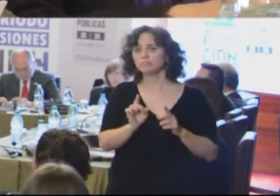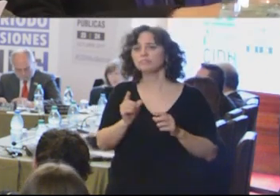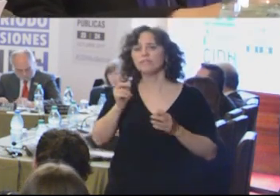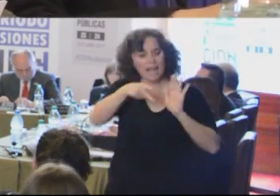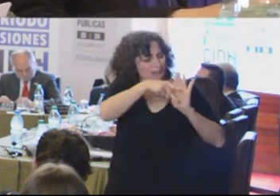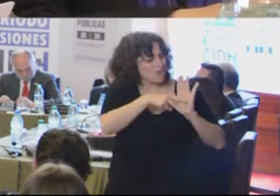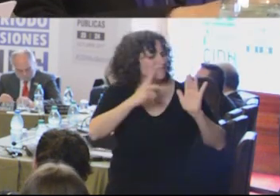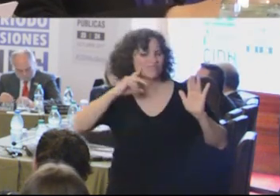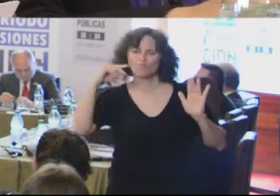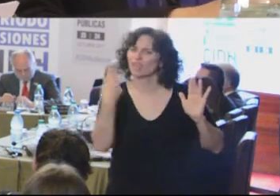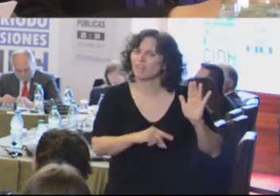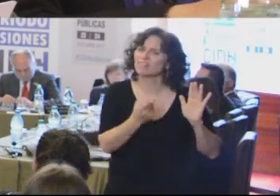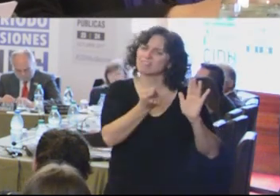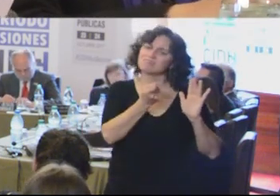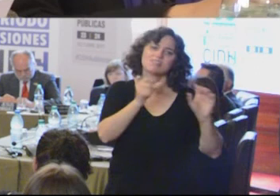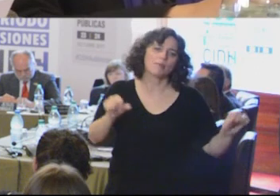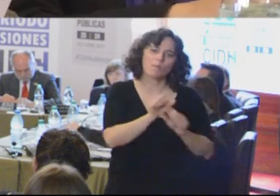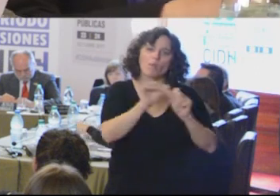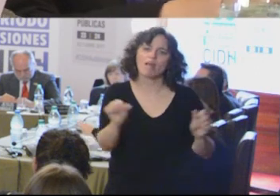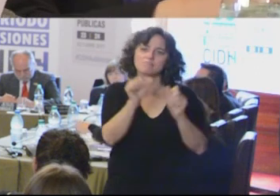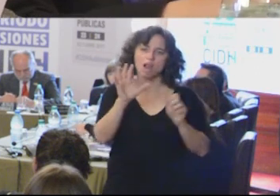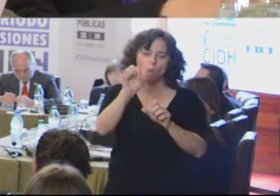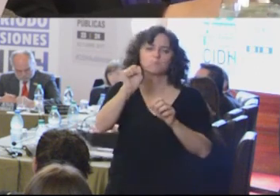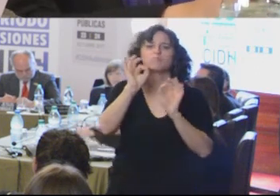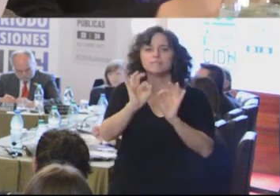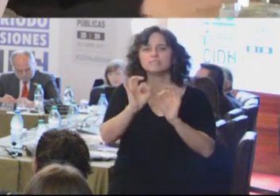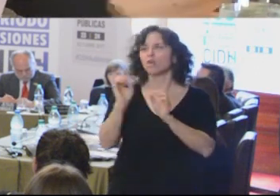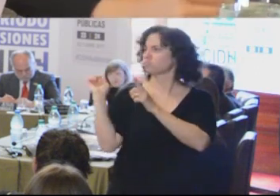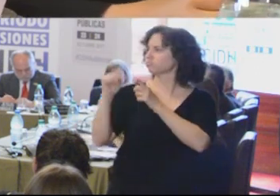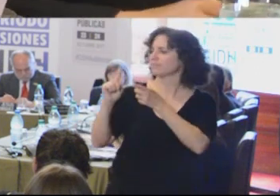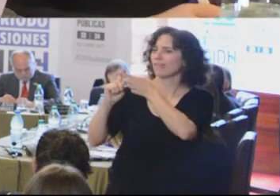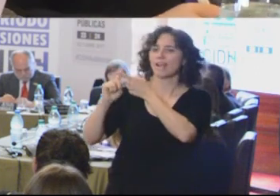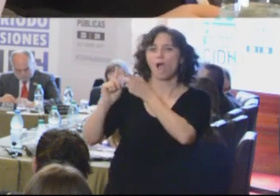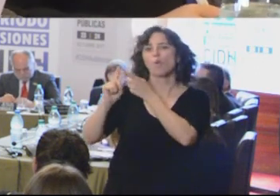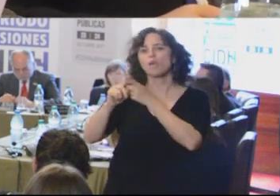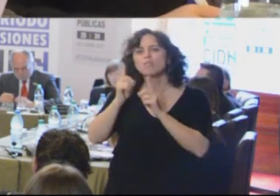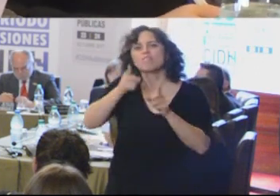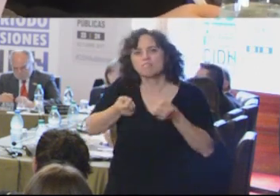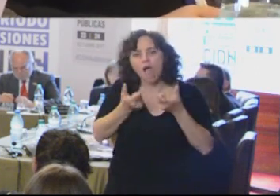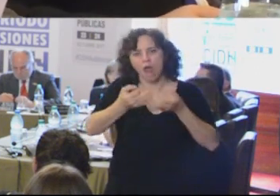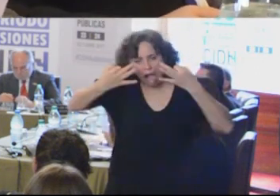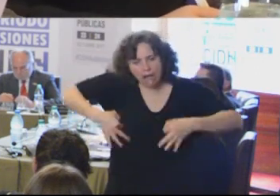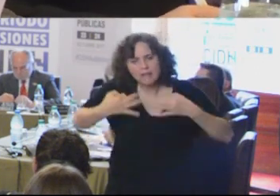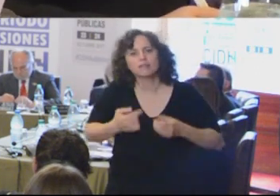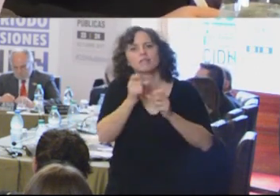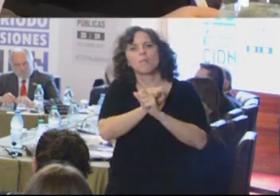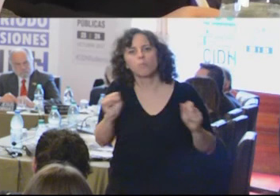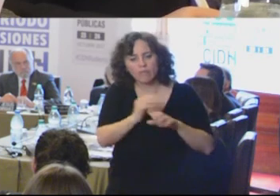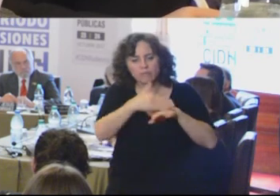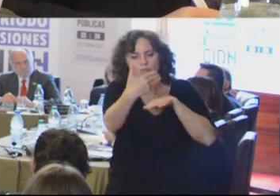y urgentes para materializar los compromisos derivados del acuerdo y garantizar la seguridad en el posconflicto